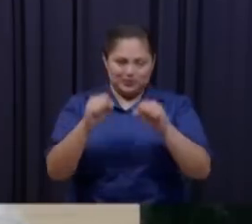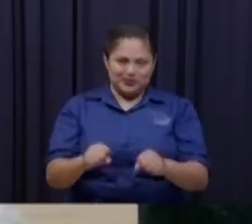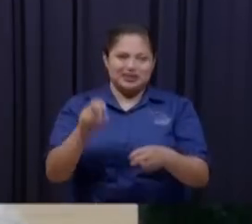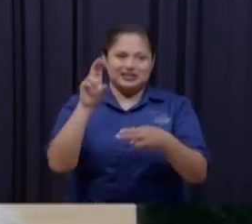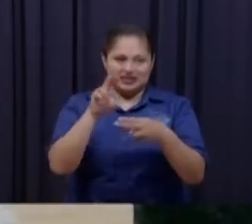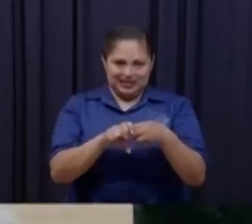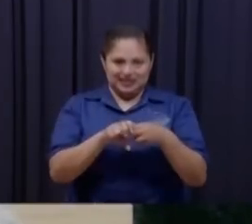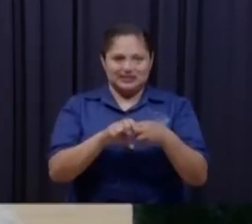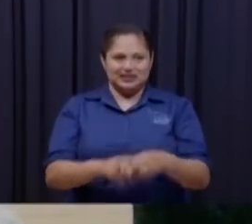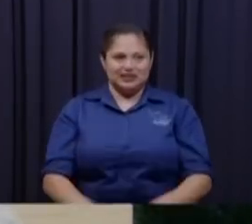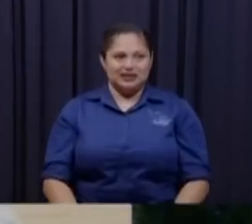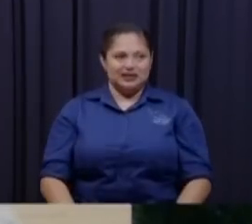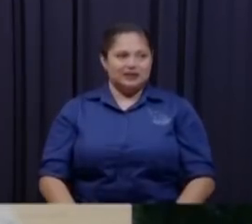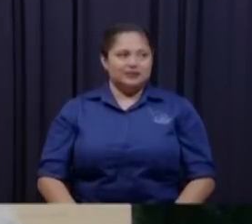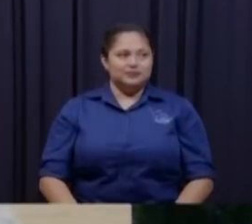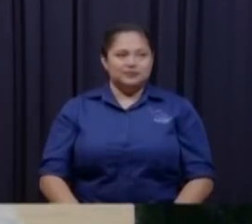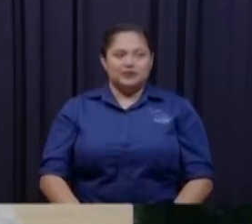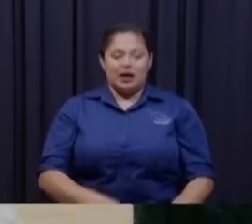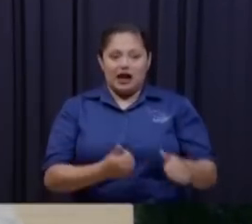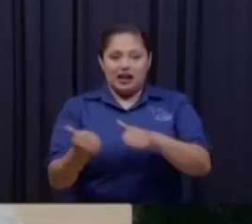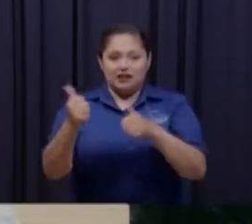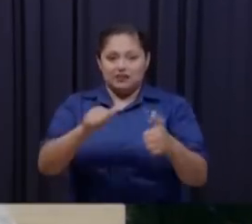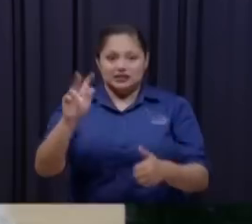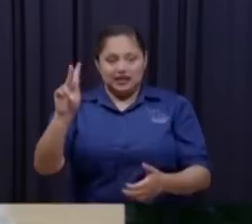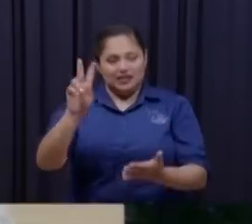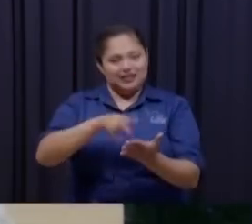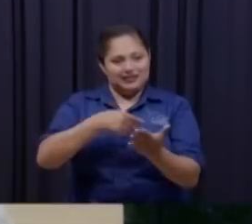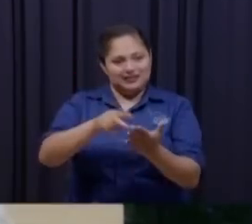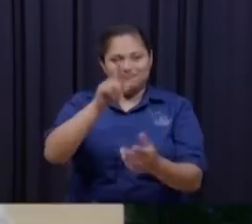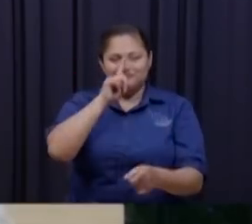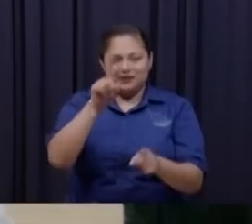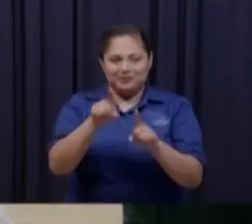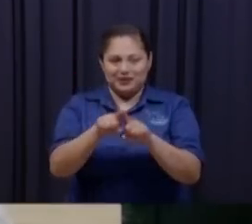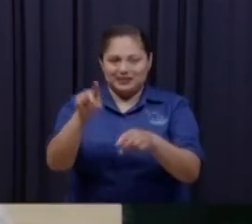y los hermanos de danza pueden llegar a sus lugares.